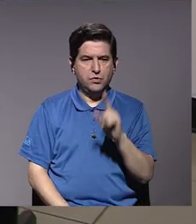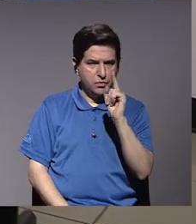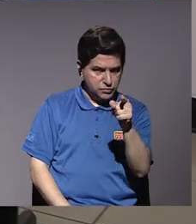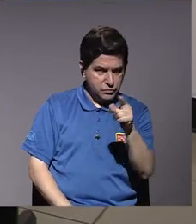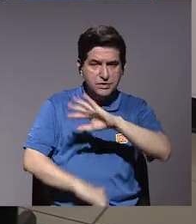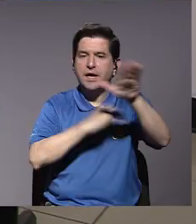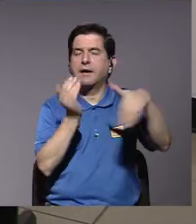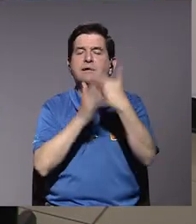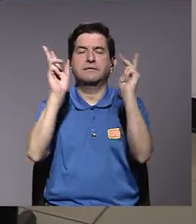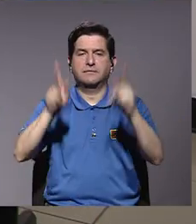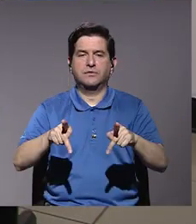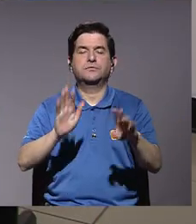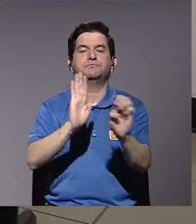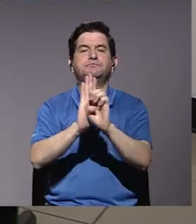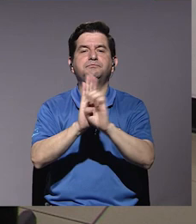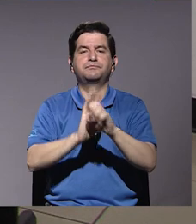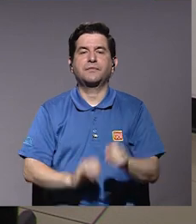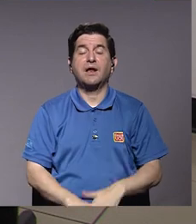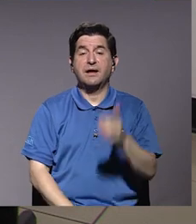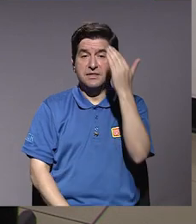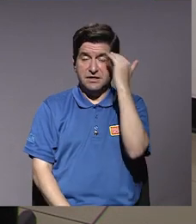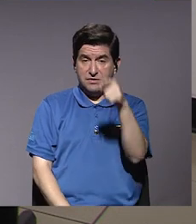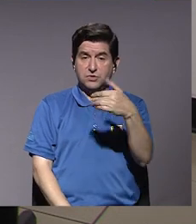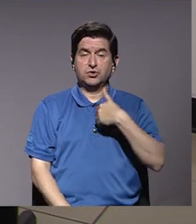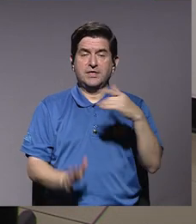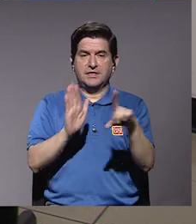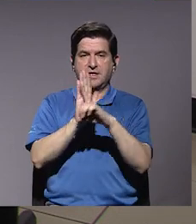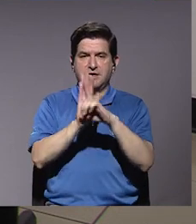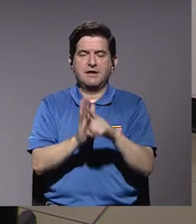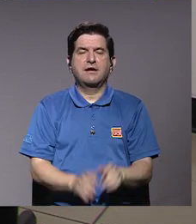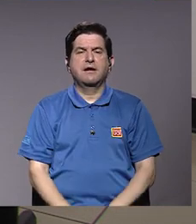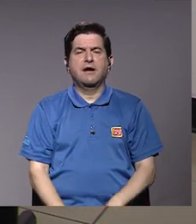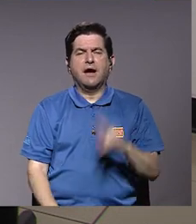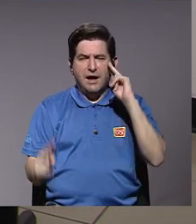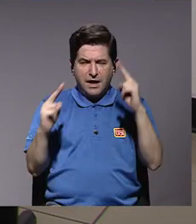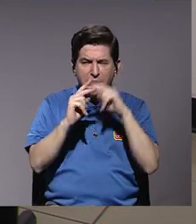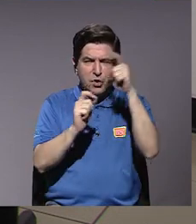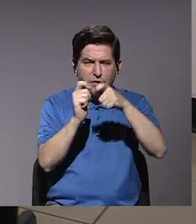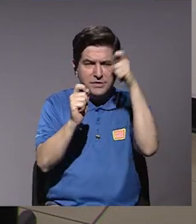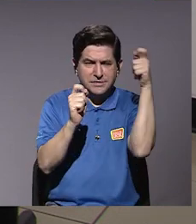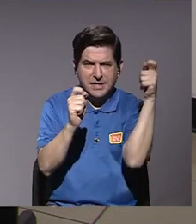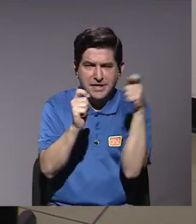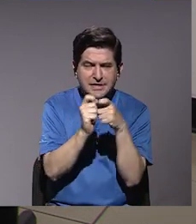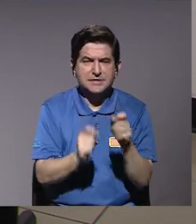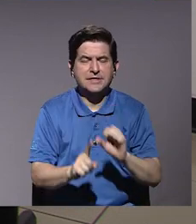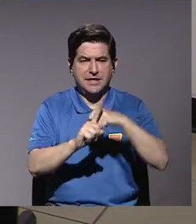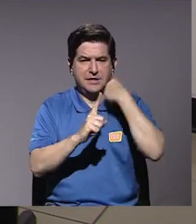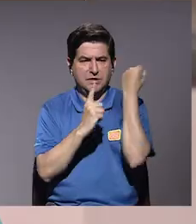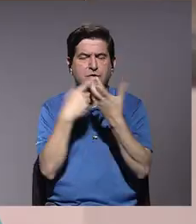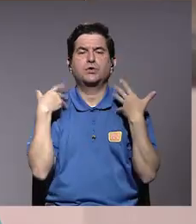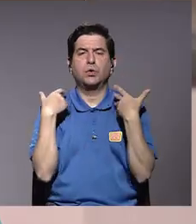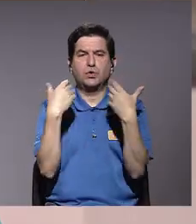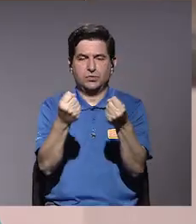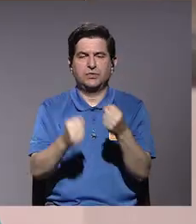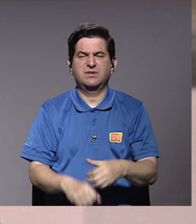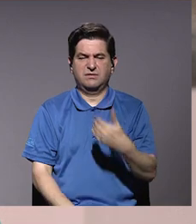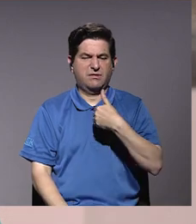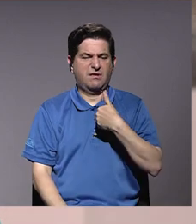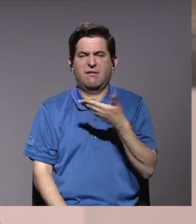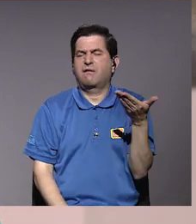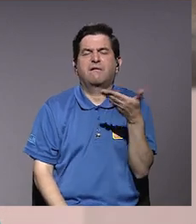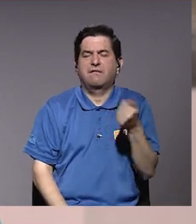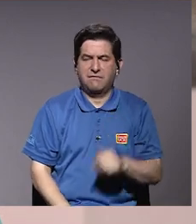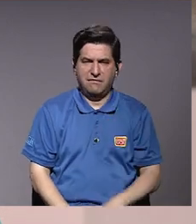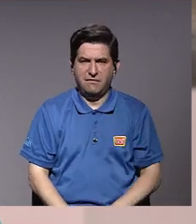resto de las personas. Entonces, por ejemplo, saber que usted tiene derecho a conocer puntualmente su estado de salud, qué es lo